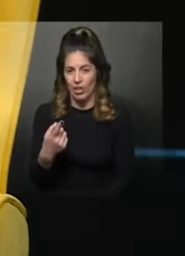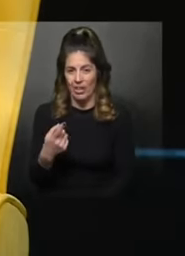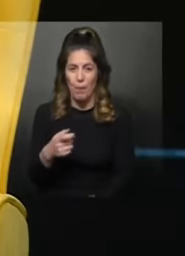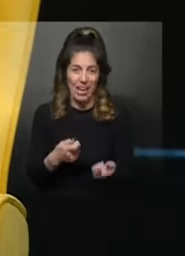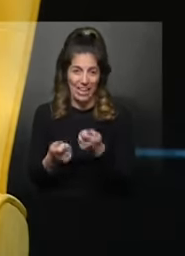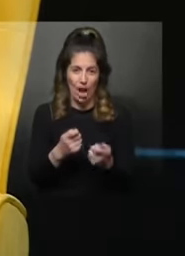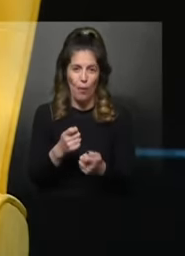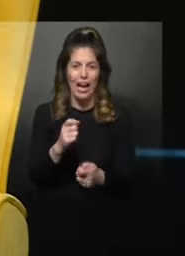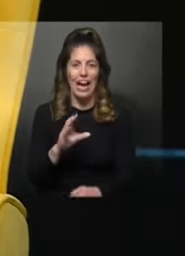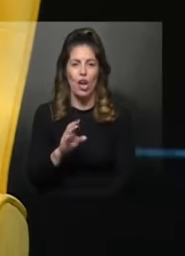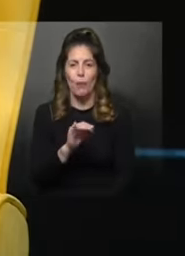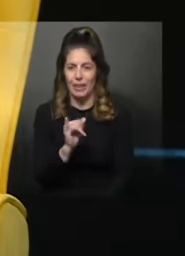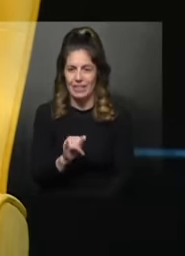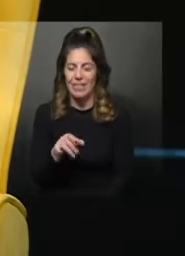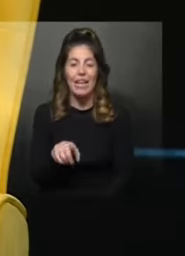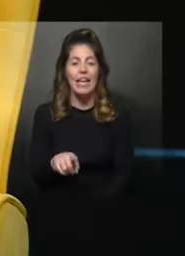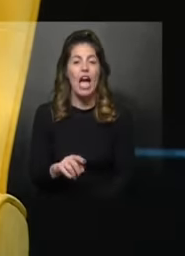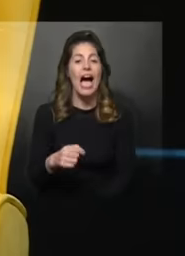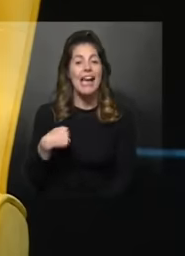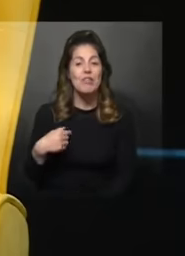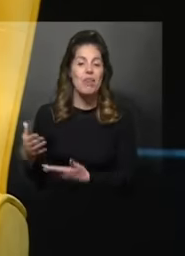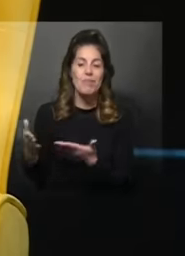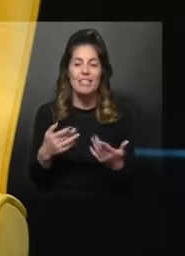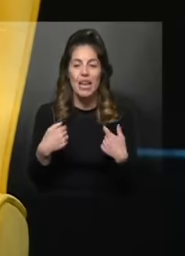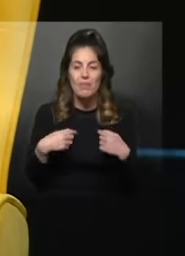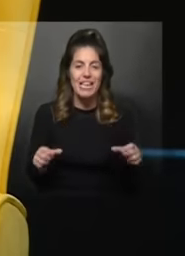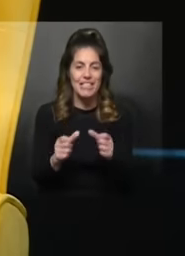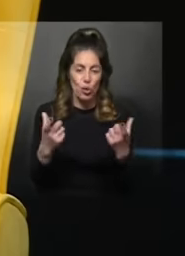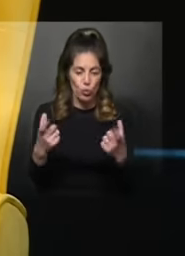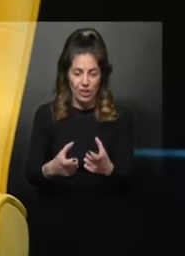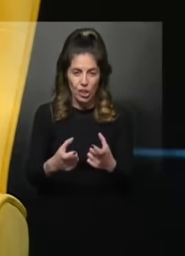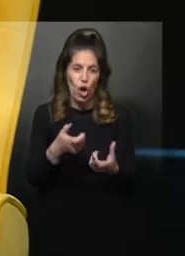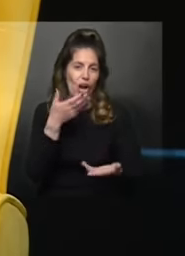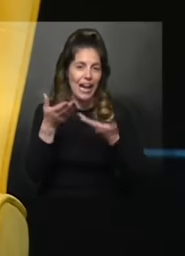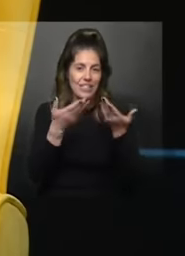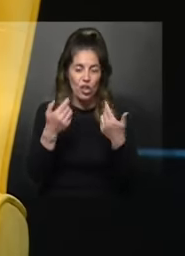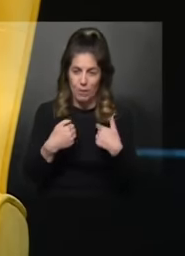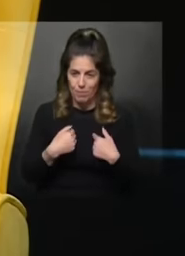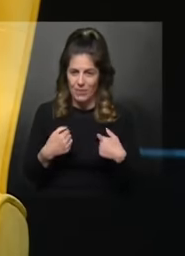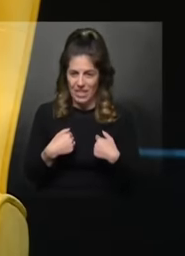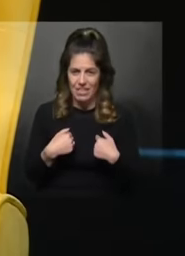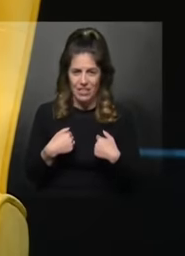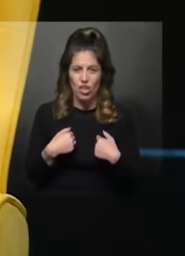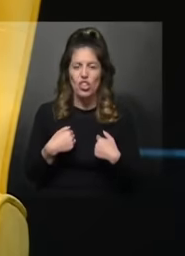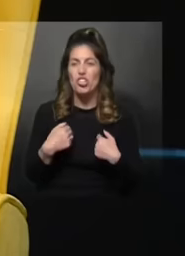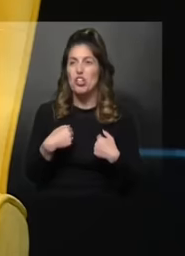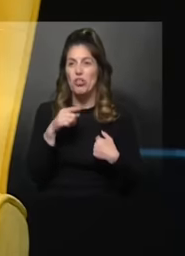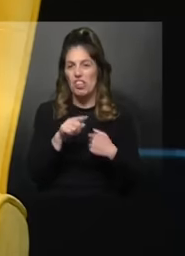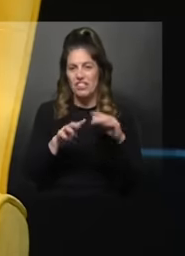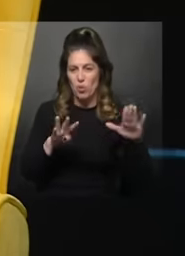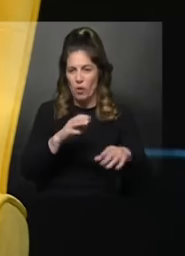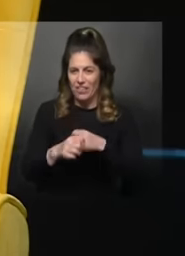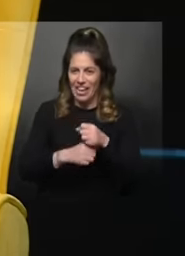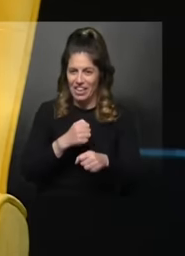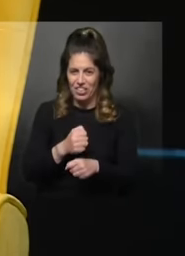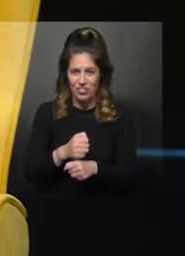Entonces ahí me invitan a hacer un disco que era de canciones propias, yo tenía 19 años, una